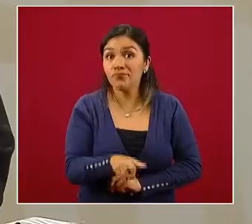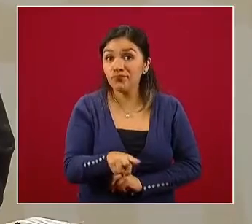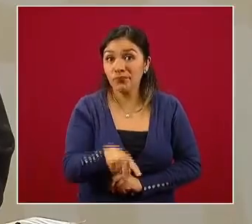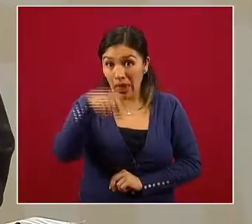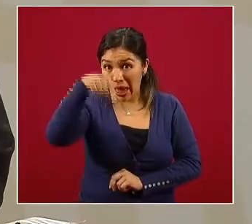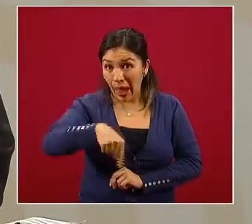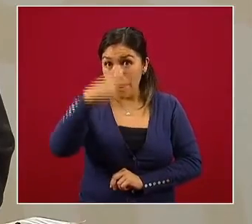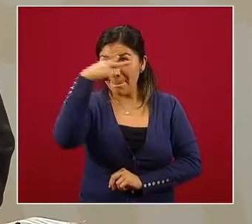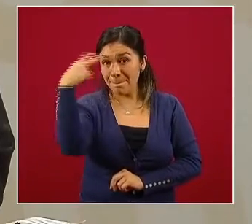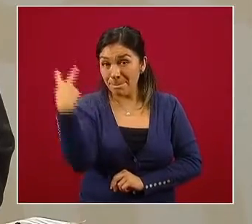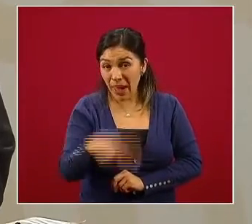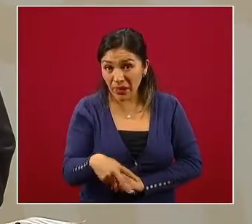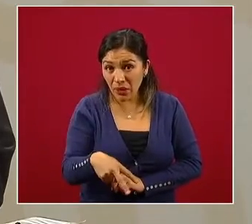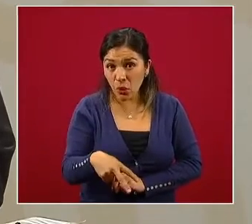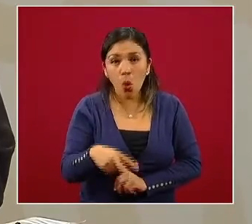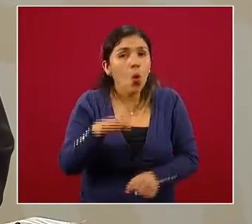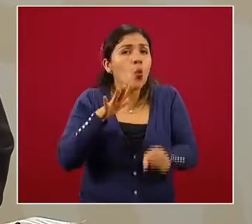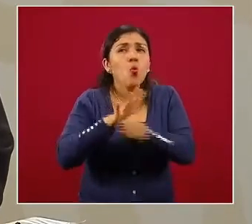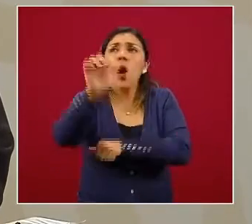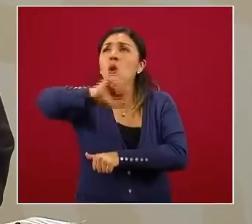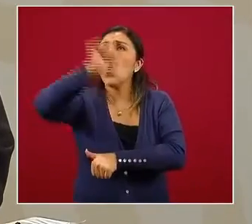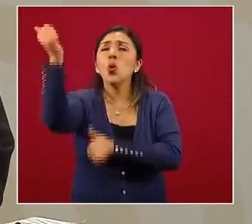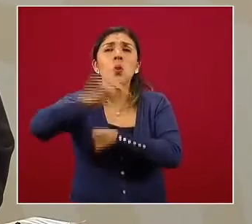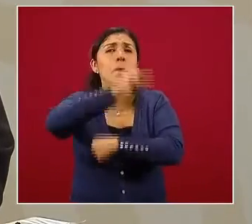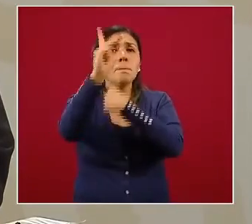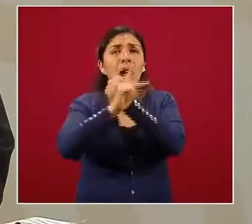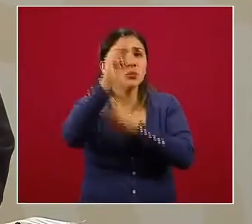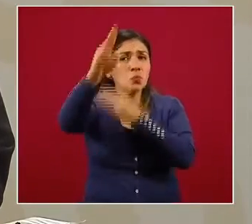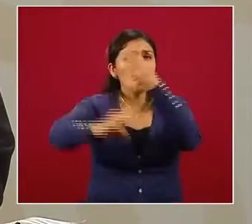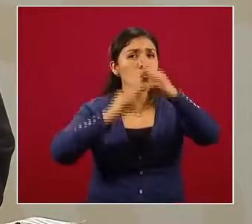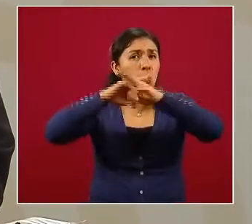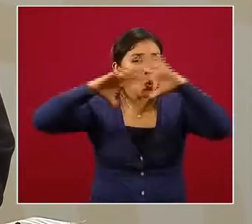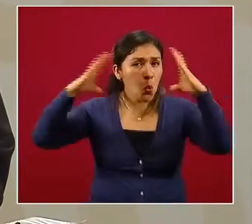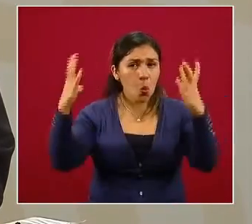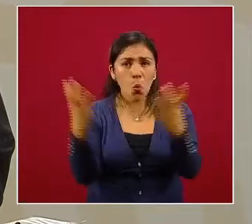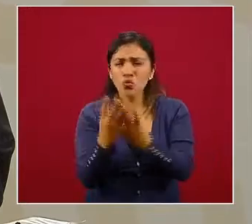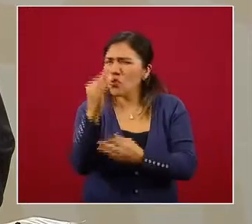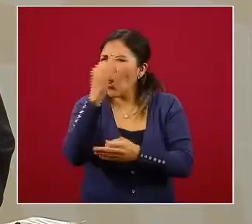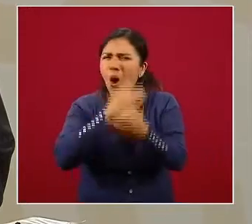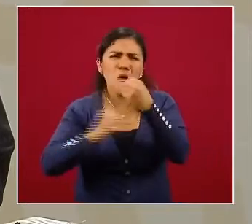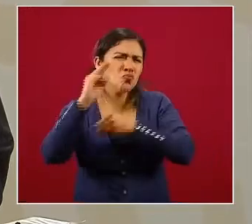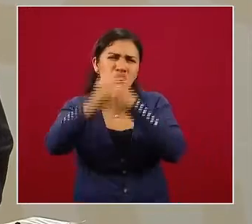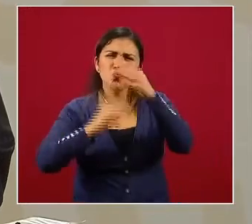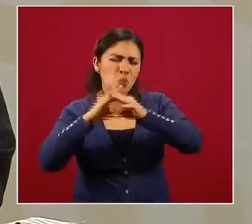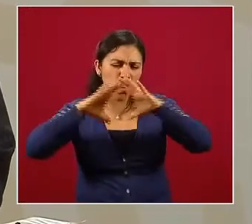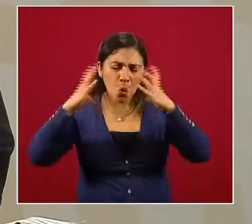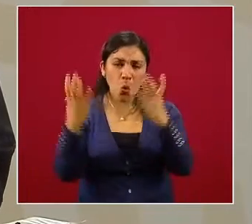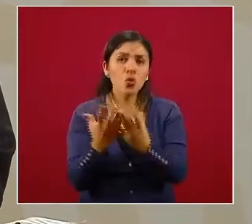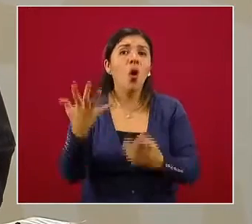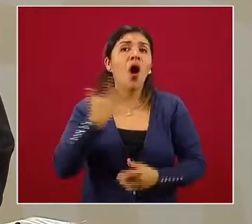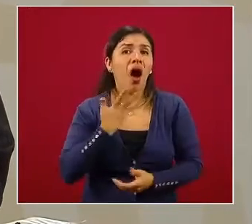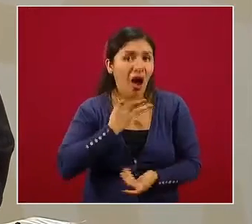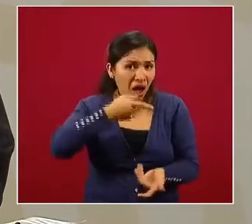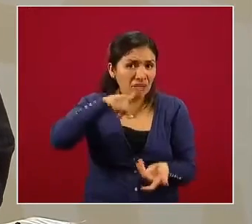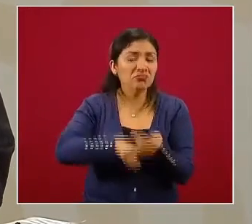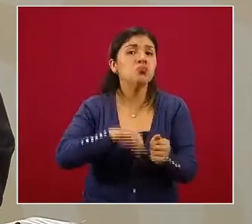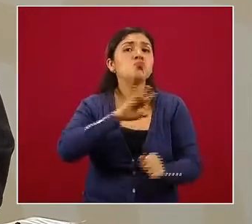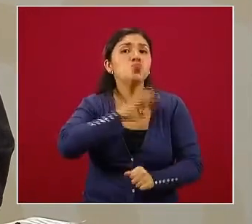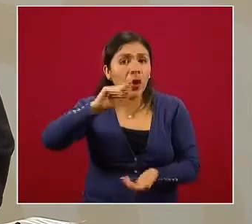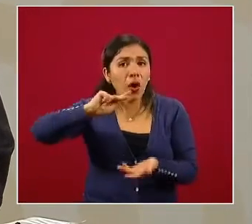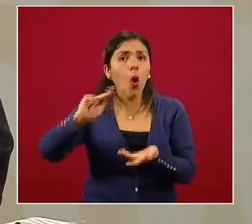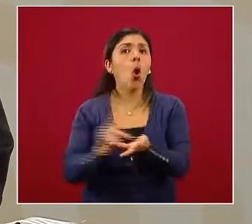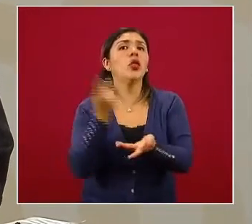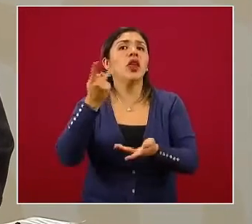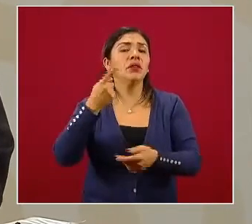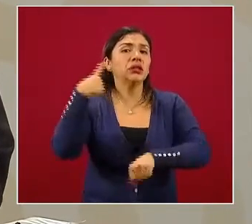en México y en cualquier país del mundo, de hecho en todos los países del mundo, existe el riesgo de